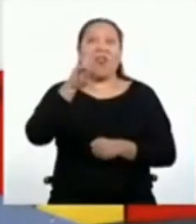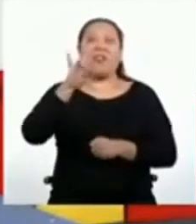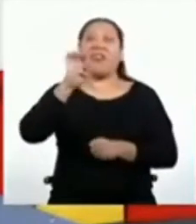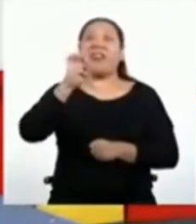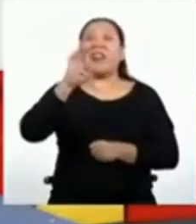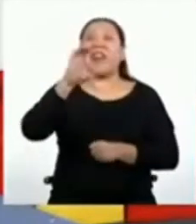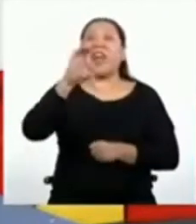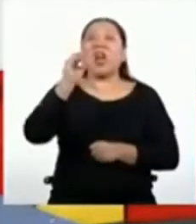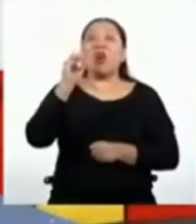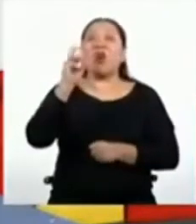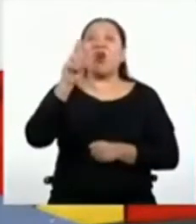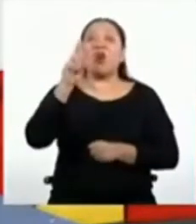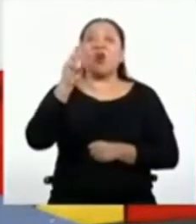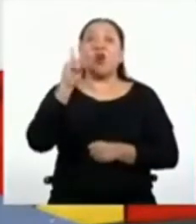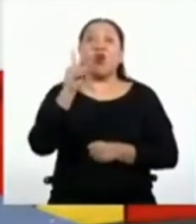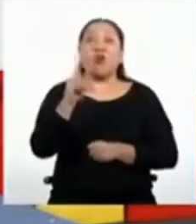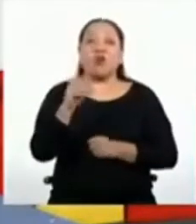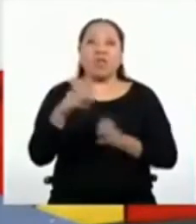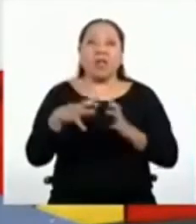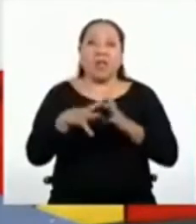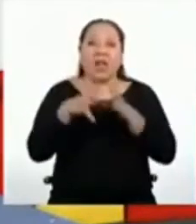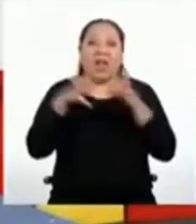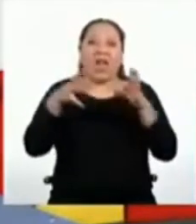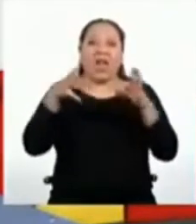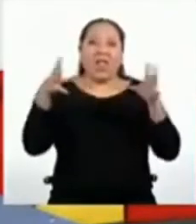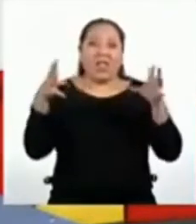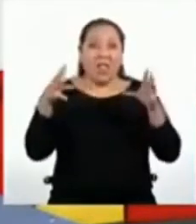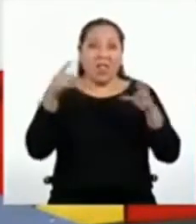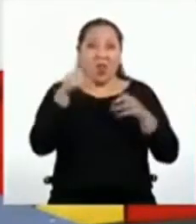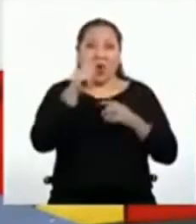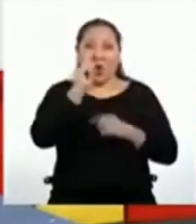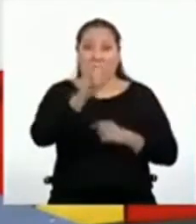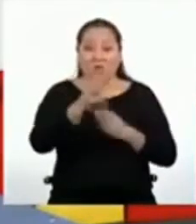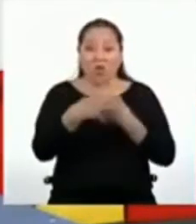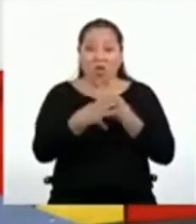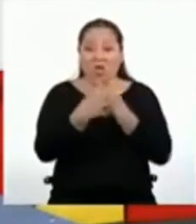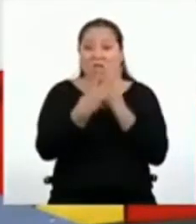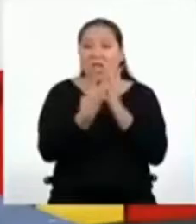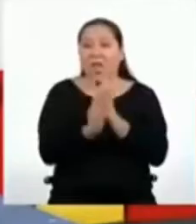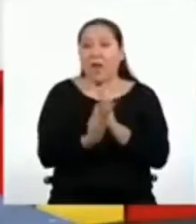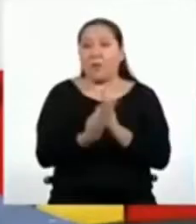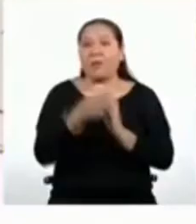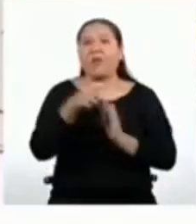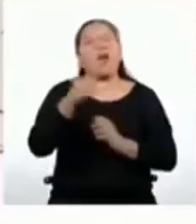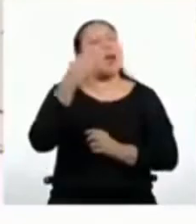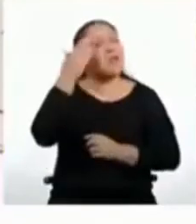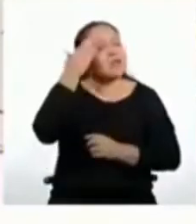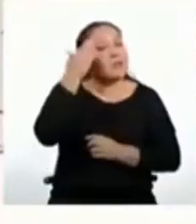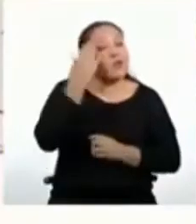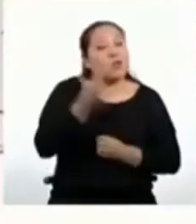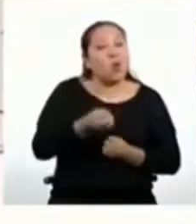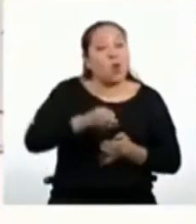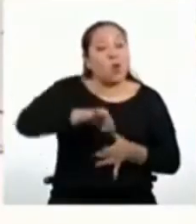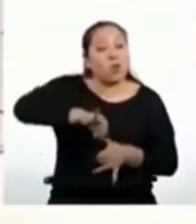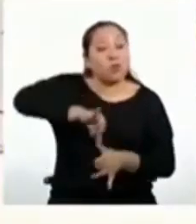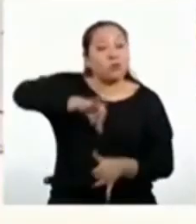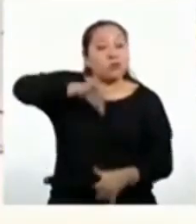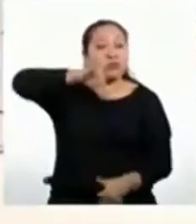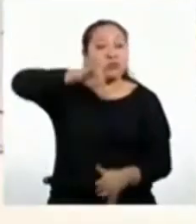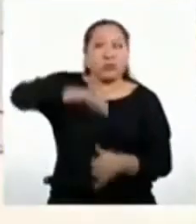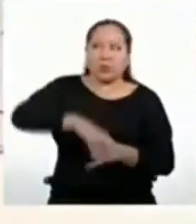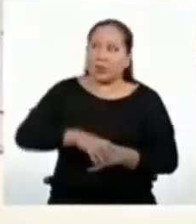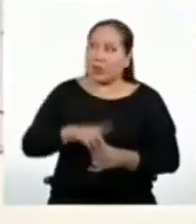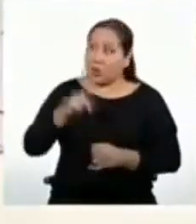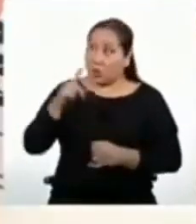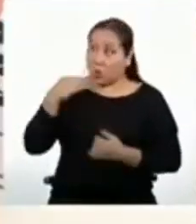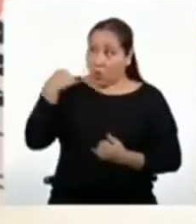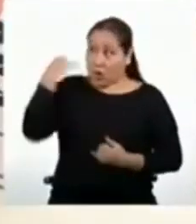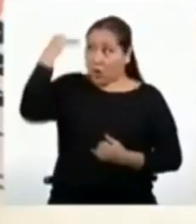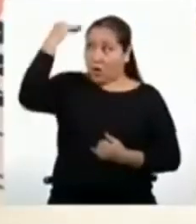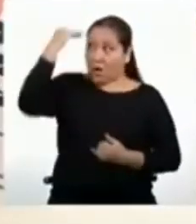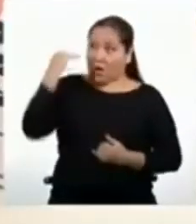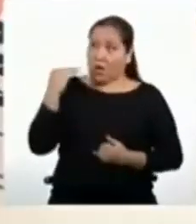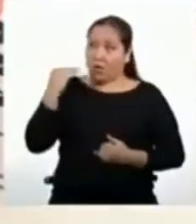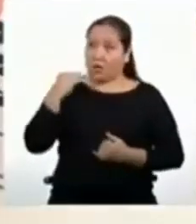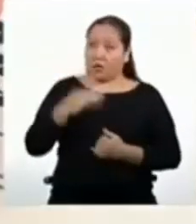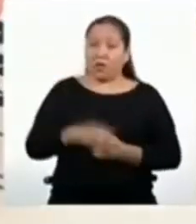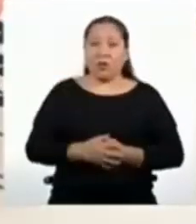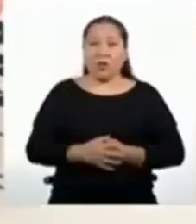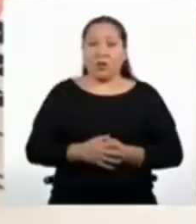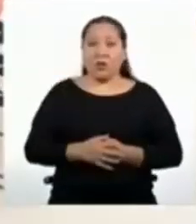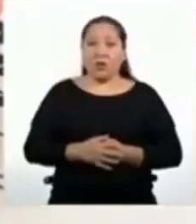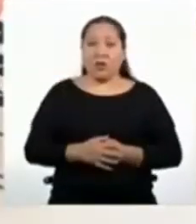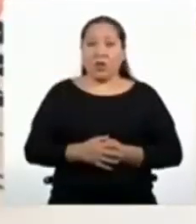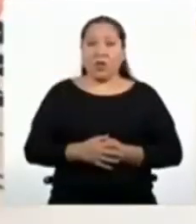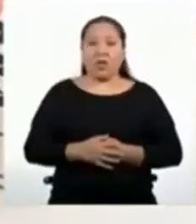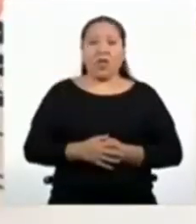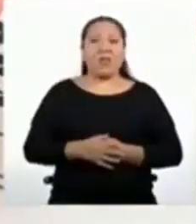fue con un castillo de naipes que medía... ¿Adivina cuánto medía, Tocino? ¿De tu tamaño? ¡Del tamaño